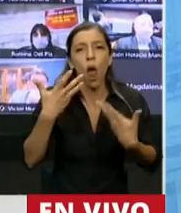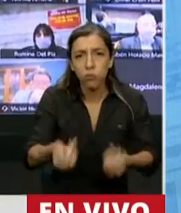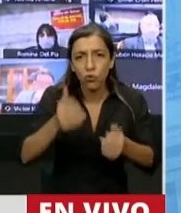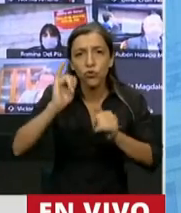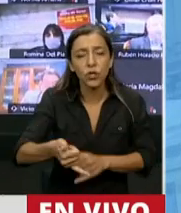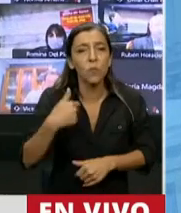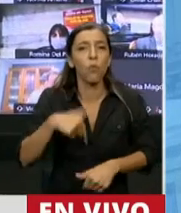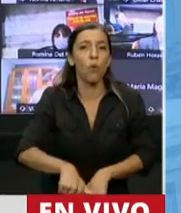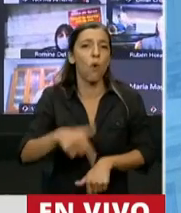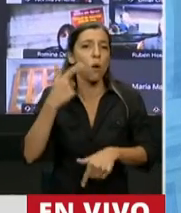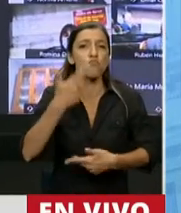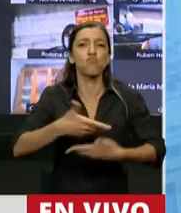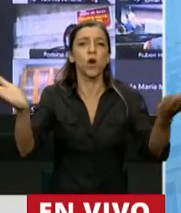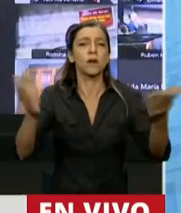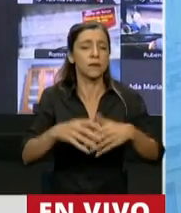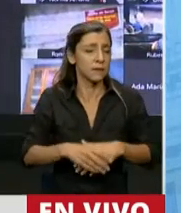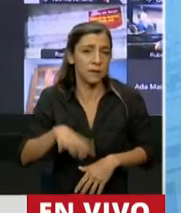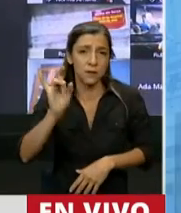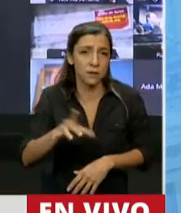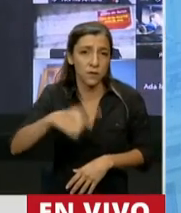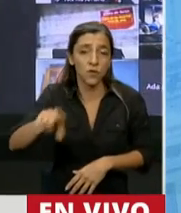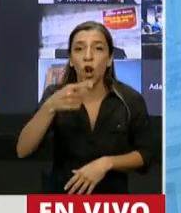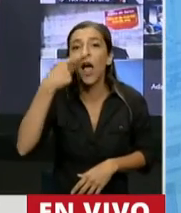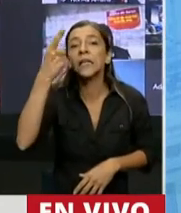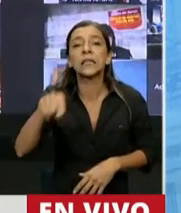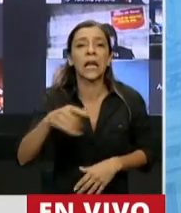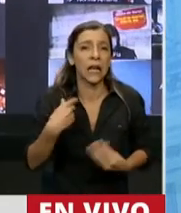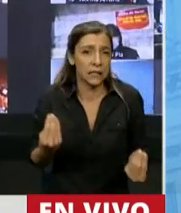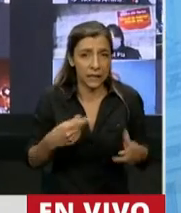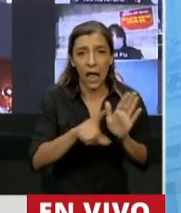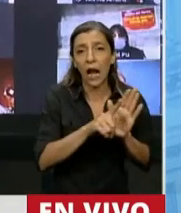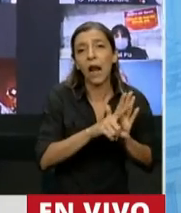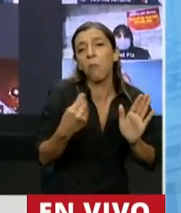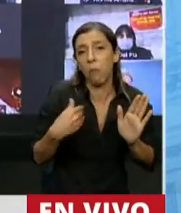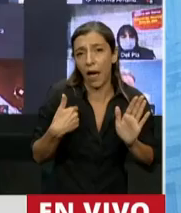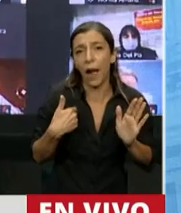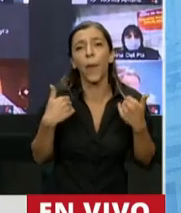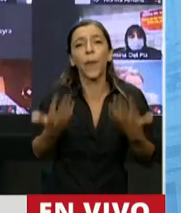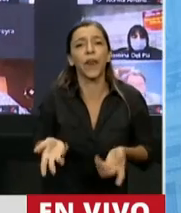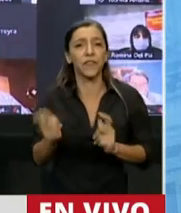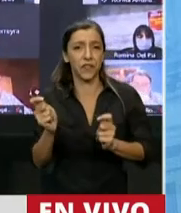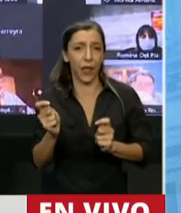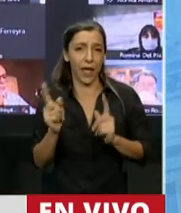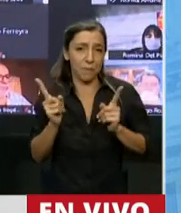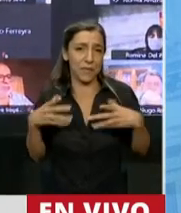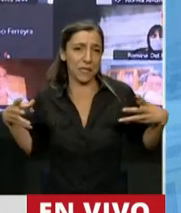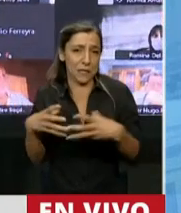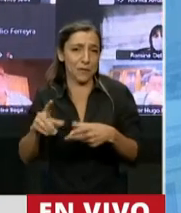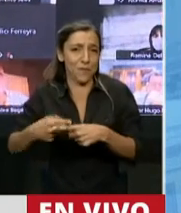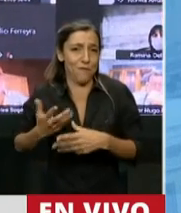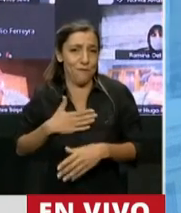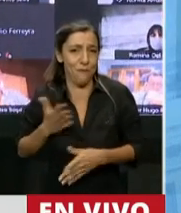vez más que sólo les importa sacar leyes para beneficio propio ya sea para lograr la importa la